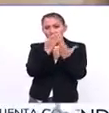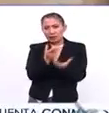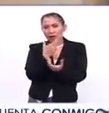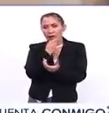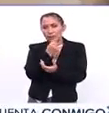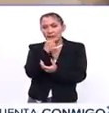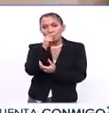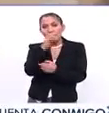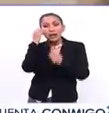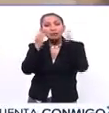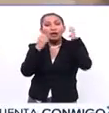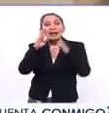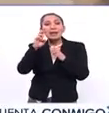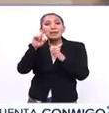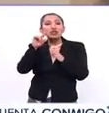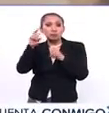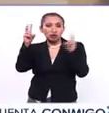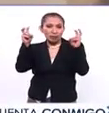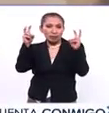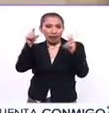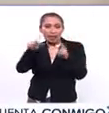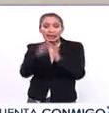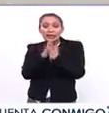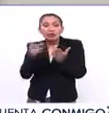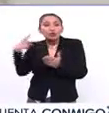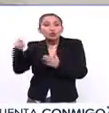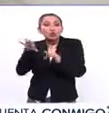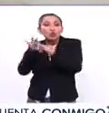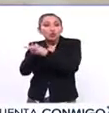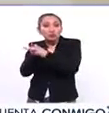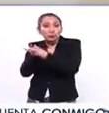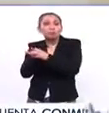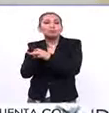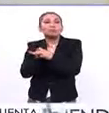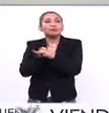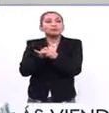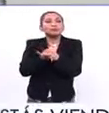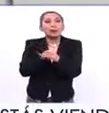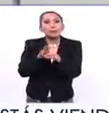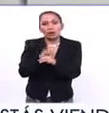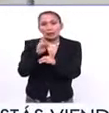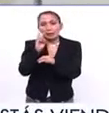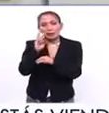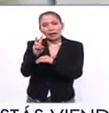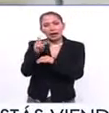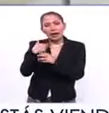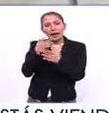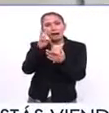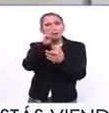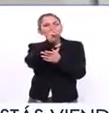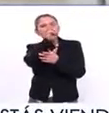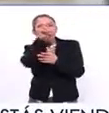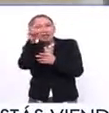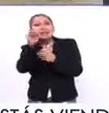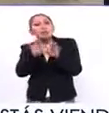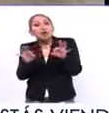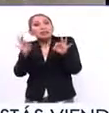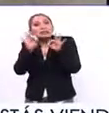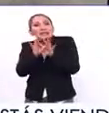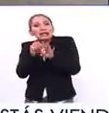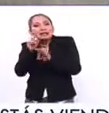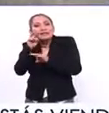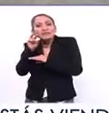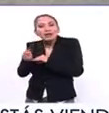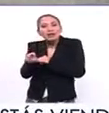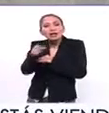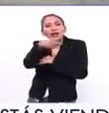hecho también una exposición sobre Remedios Varo y la literatura. Pero porque sí es inevitable leerla así, o sea, sí es muy importante. Entonces